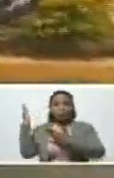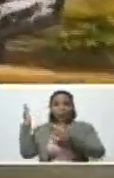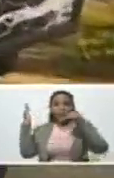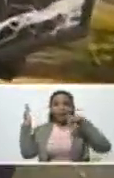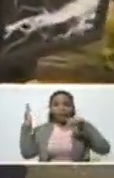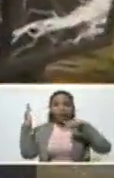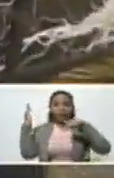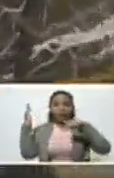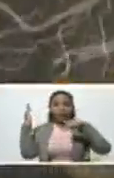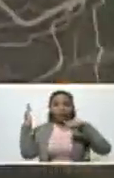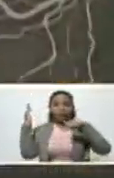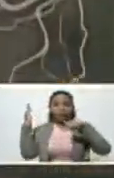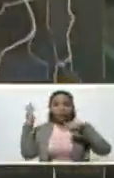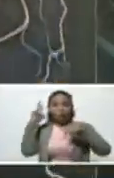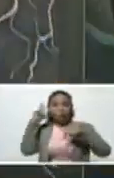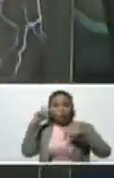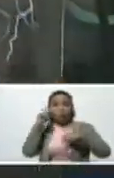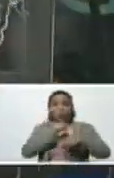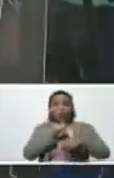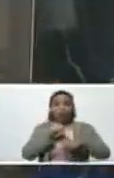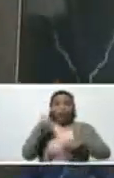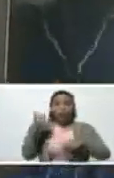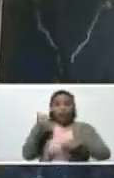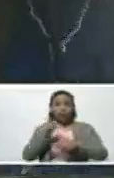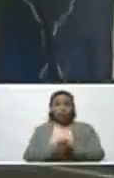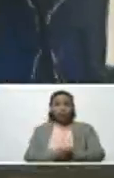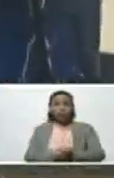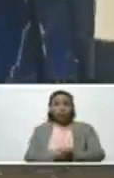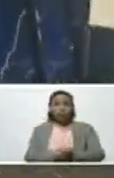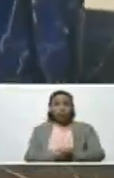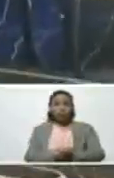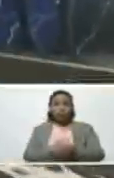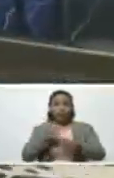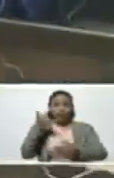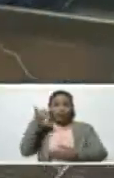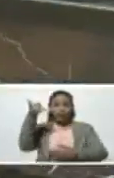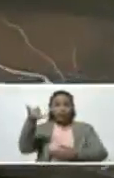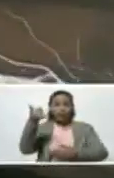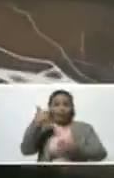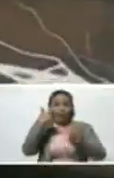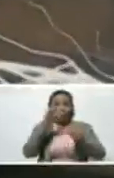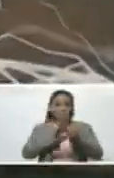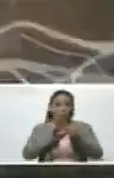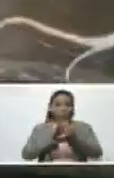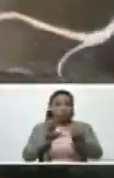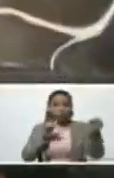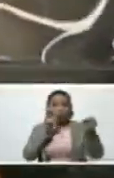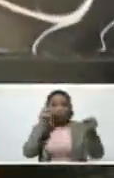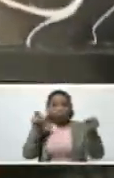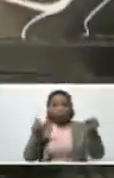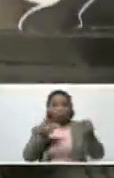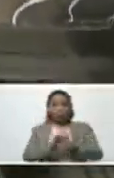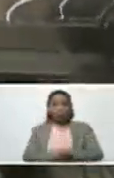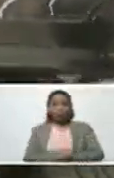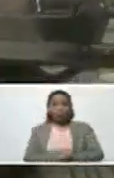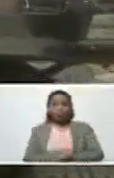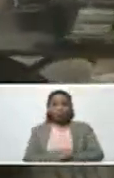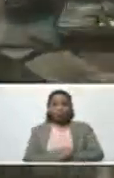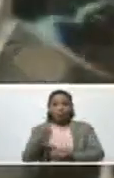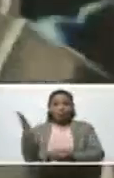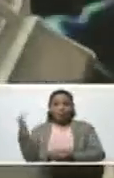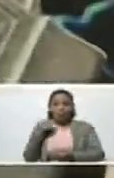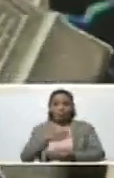para adelante. ¿Y el sonido aguanta? Bueno, sí, móntese ahí, pues. No, usted va a llevar. Dale el teléfono, el micrófono a Pradelli. Pradelli, Silita, véngase